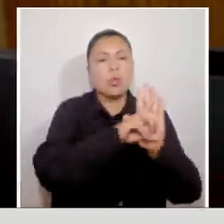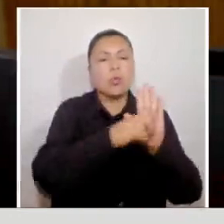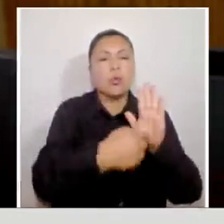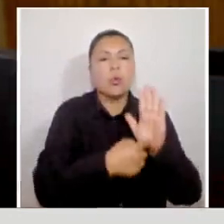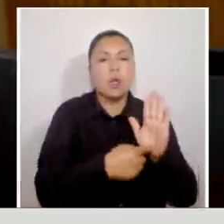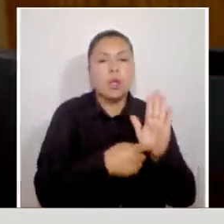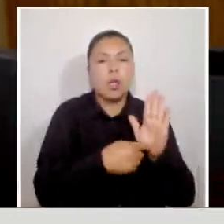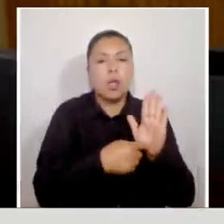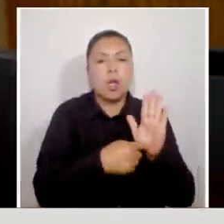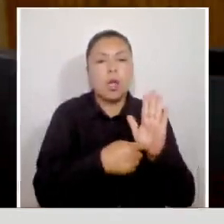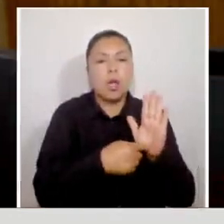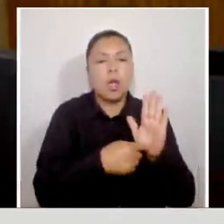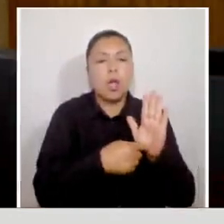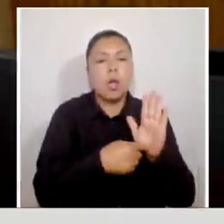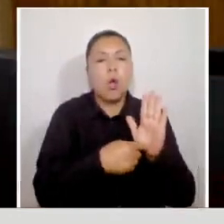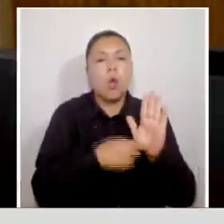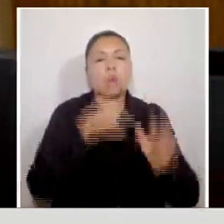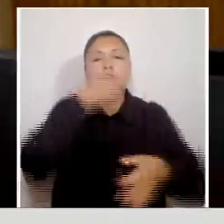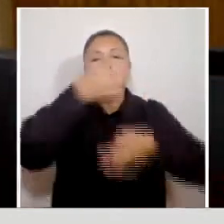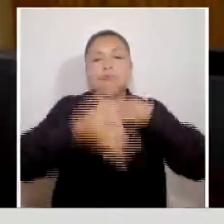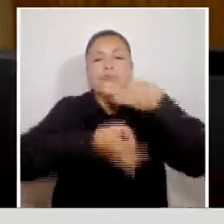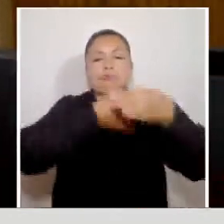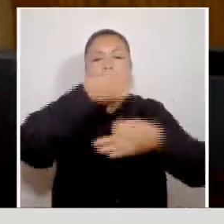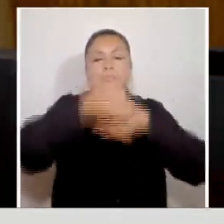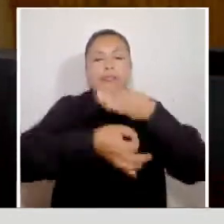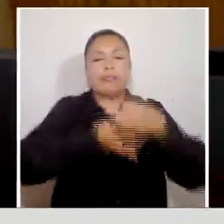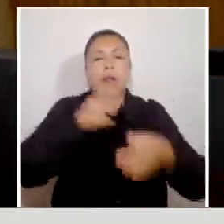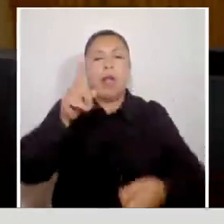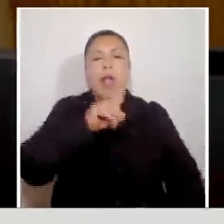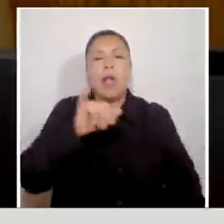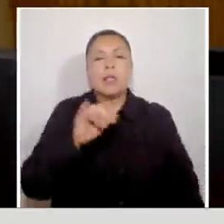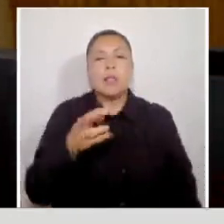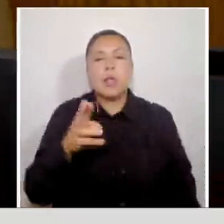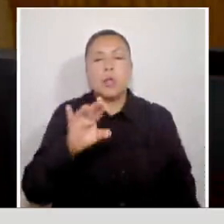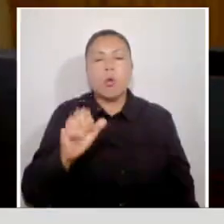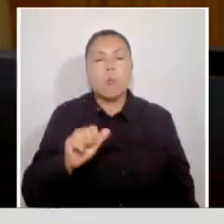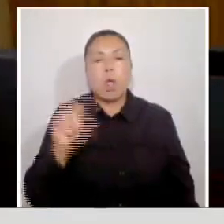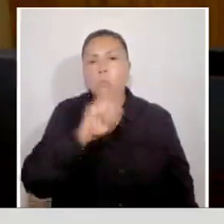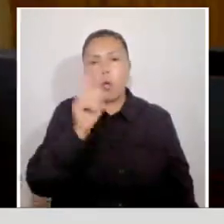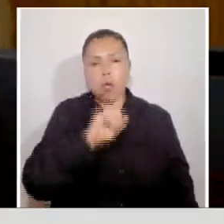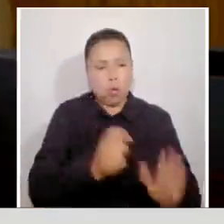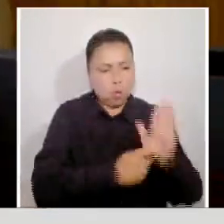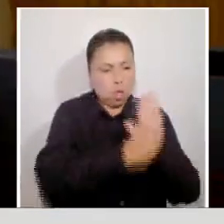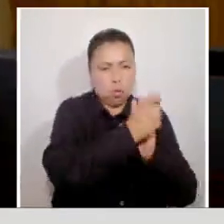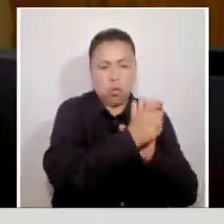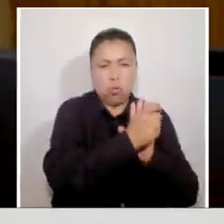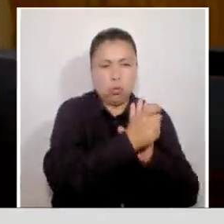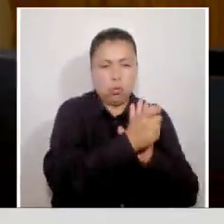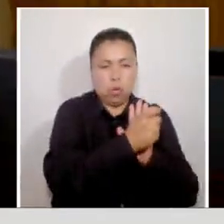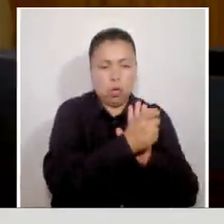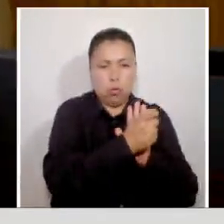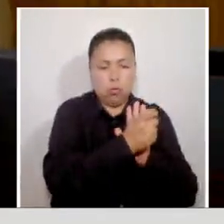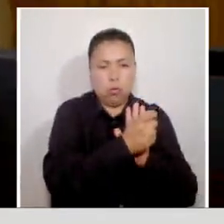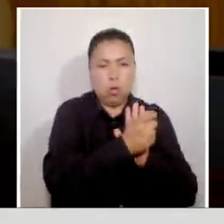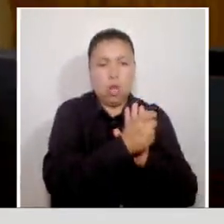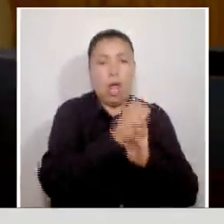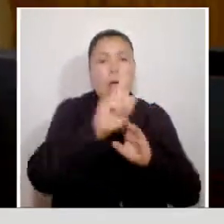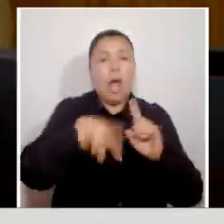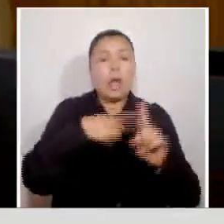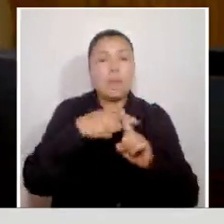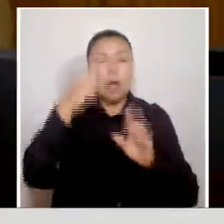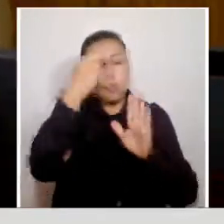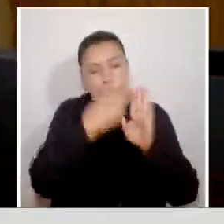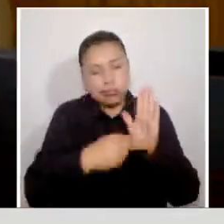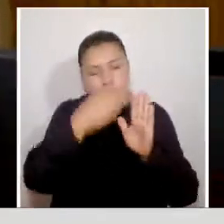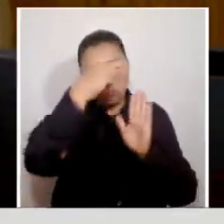cuyo fundamento es un síndrome no reconocido Y es más el análisis que